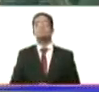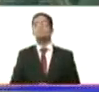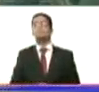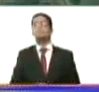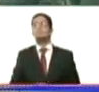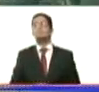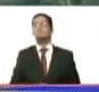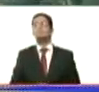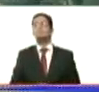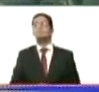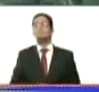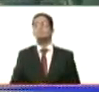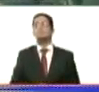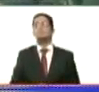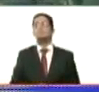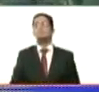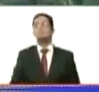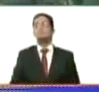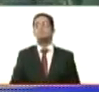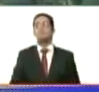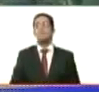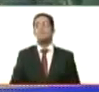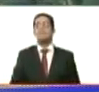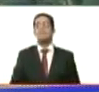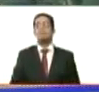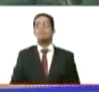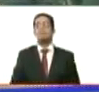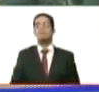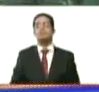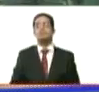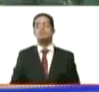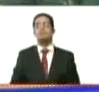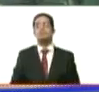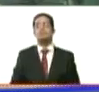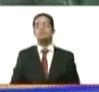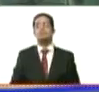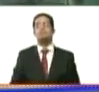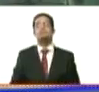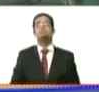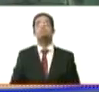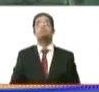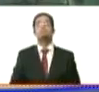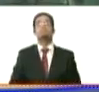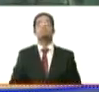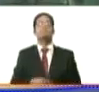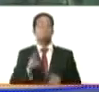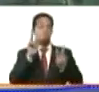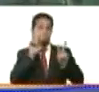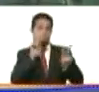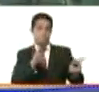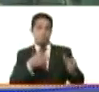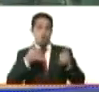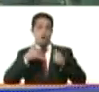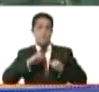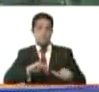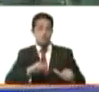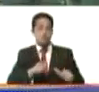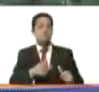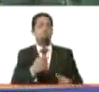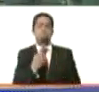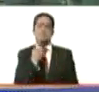Y digamos desde el corazón a nuestros hijos, a nuestras hijas, miremoslos a los ojos siempre y